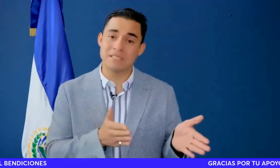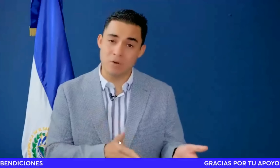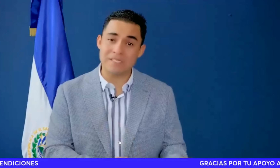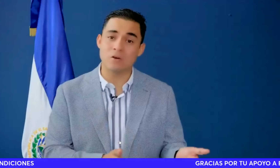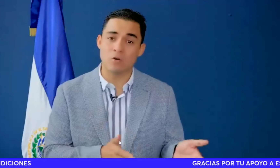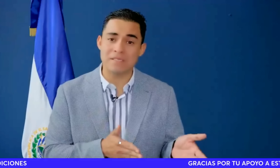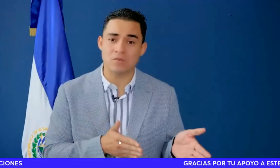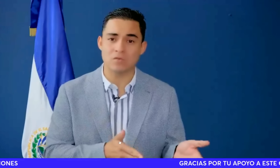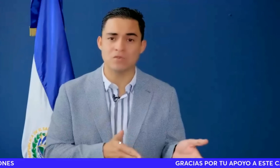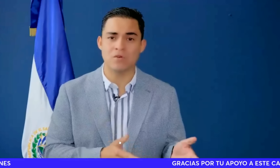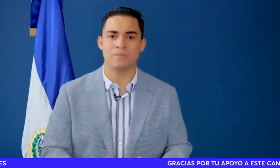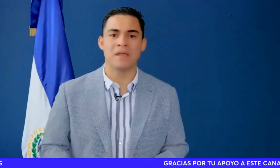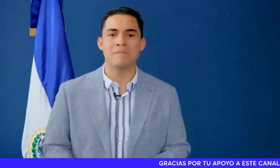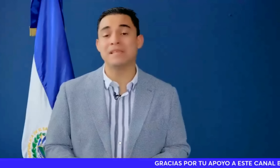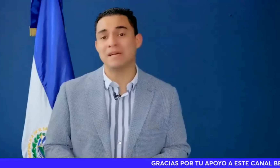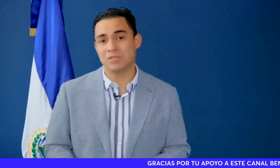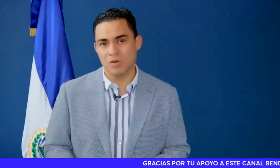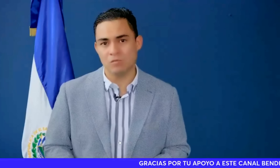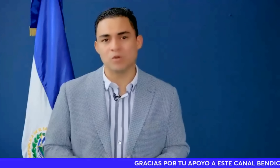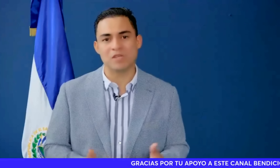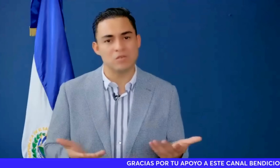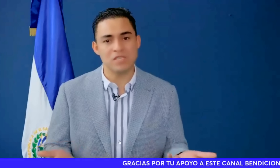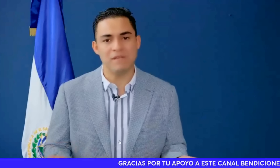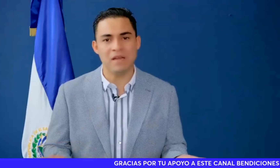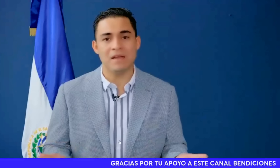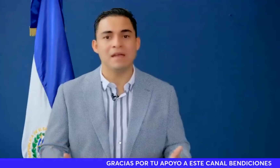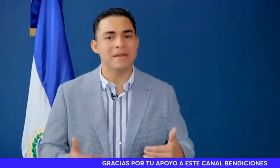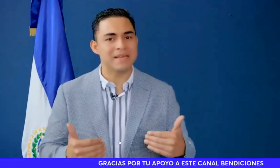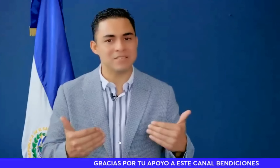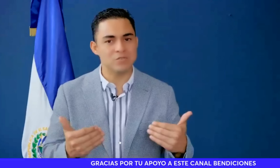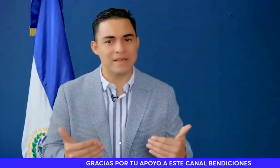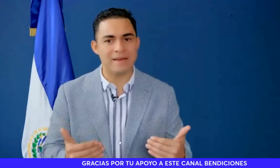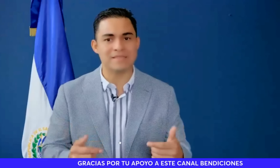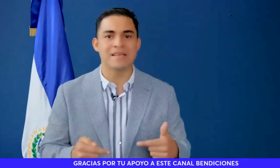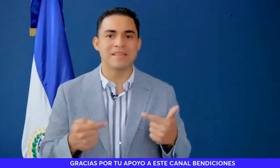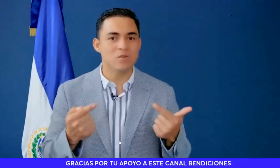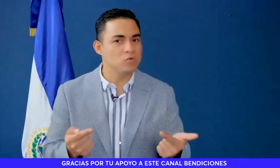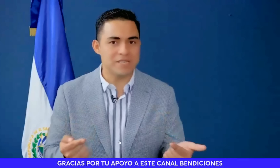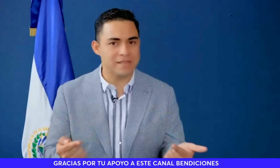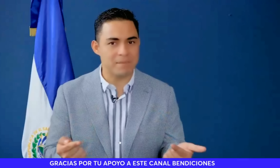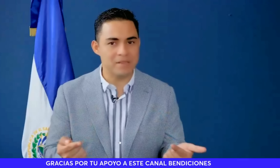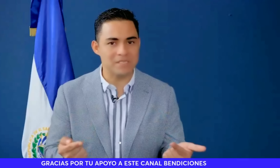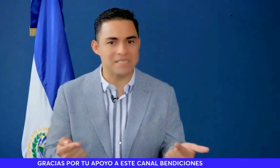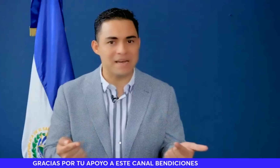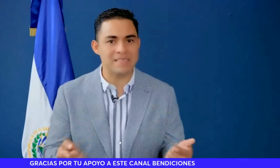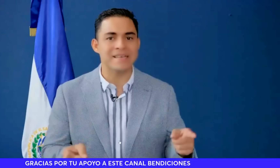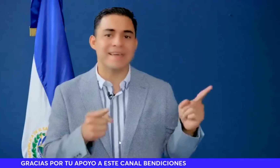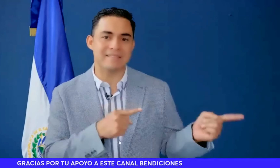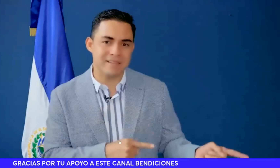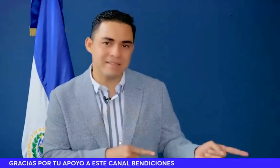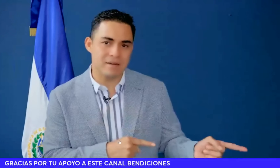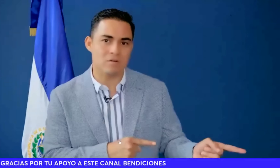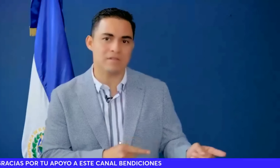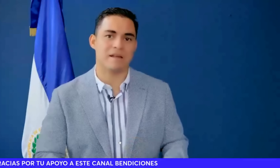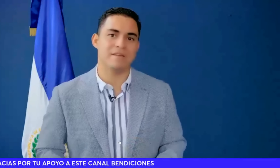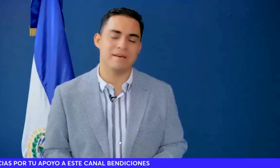inspecciones de obras de construcción mitigación protección civil emergencias ciudadanas denunci de pleitos vecinales que